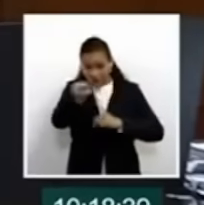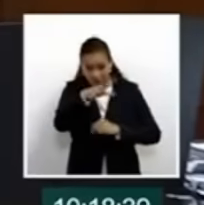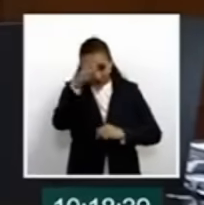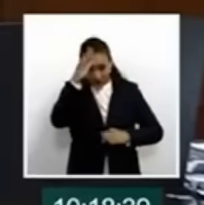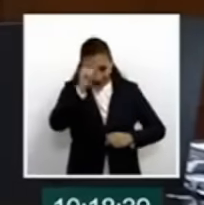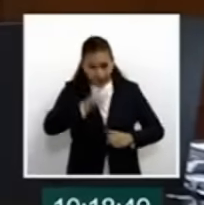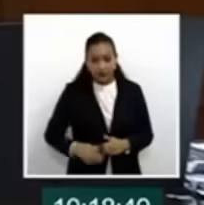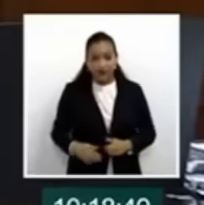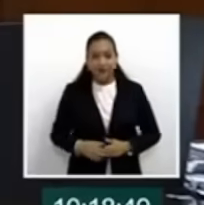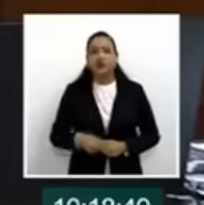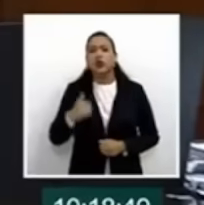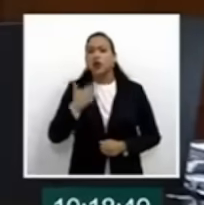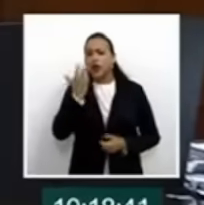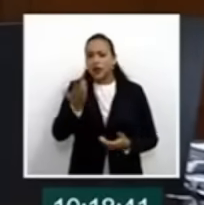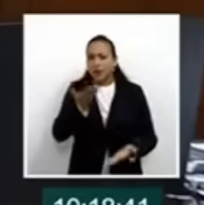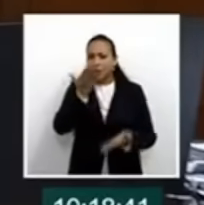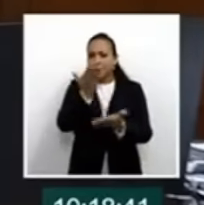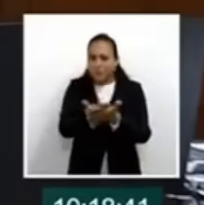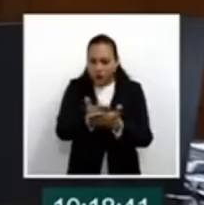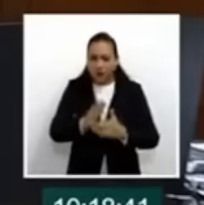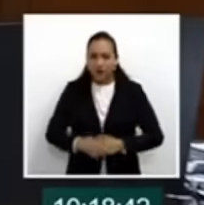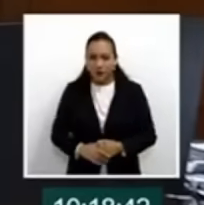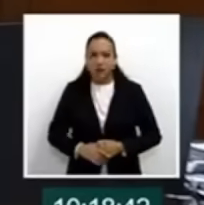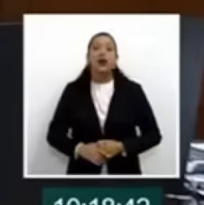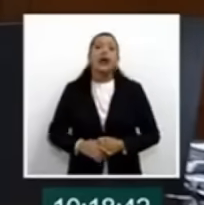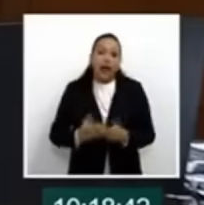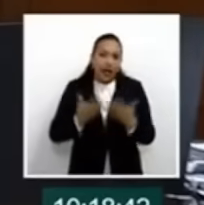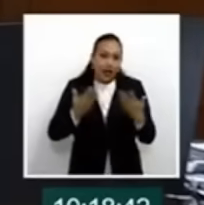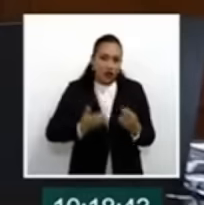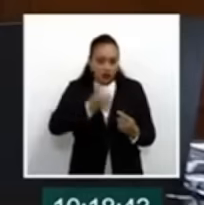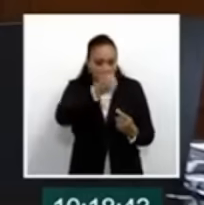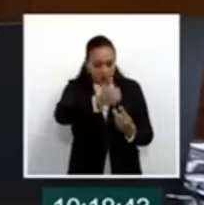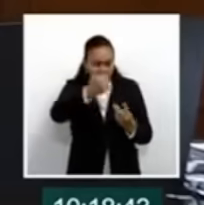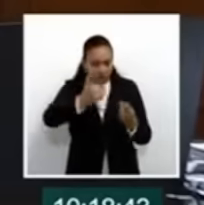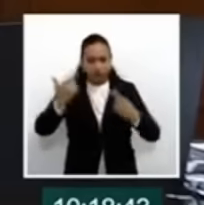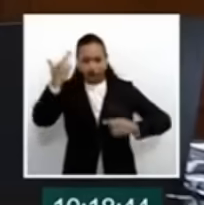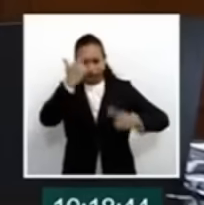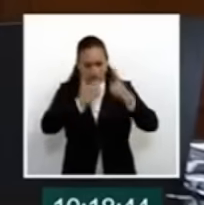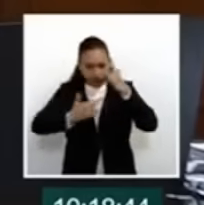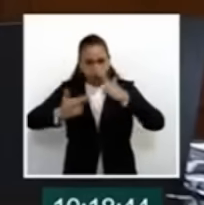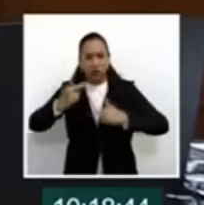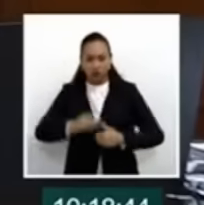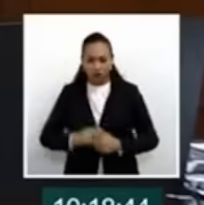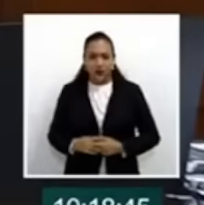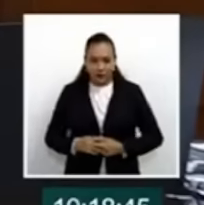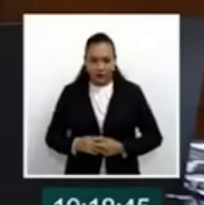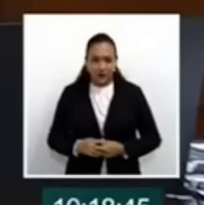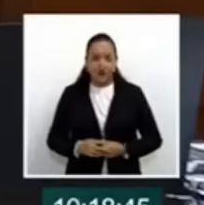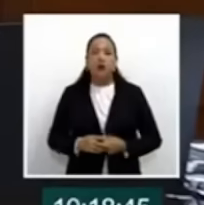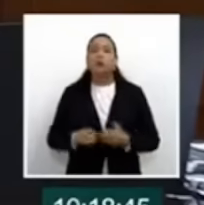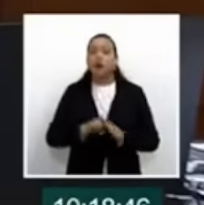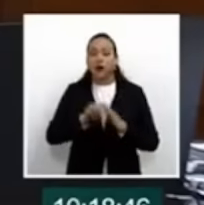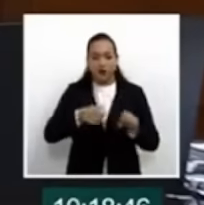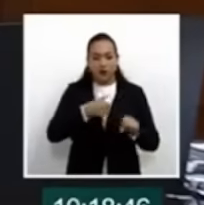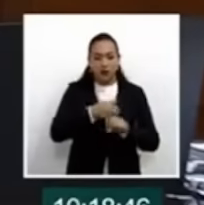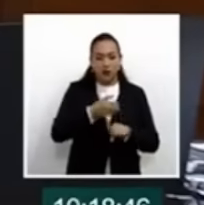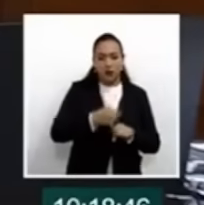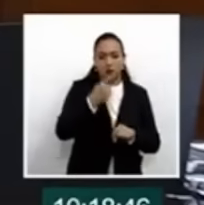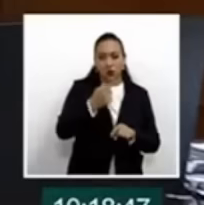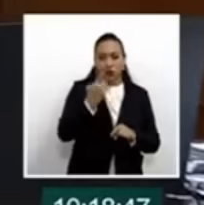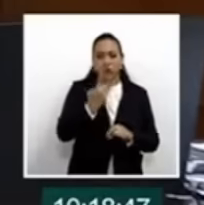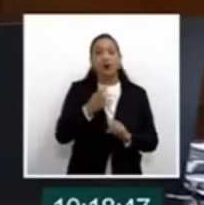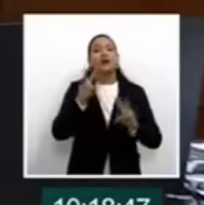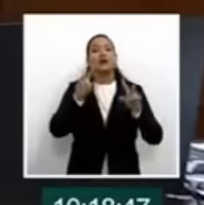pues al respecto quisiera proponerles que se vaya revisando por apartados Y con relación al apartado 1 a 4 relativo